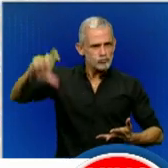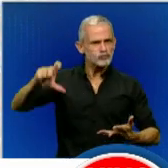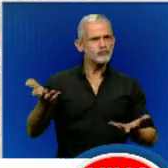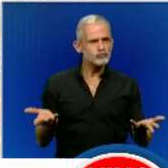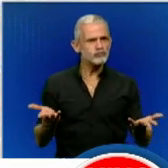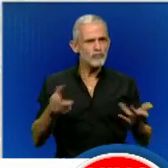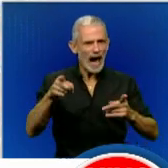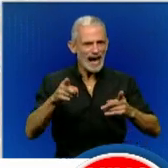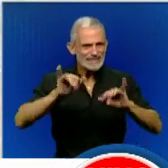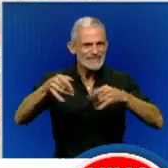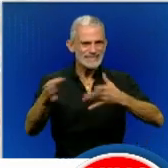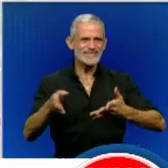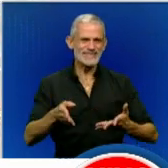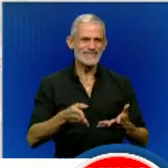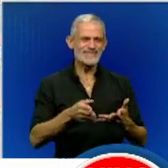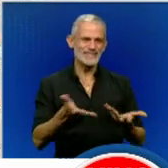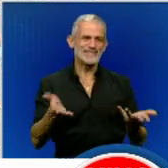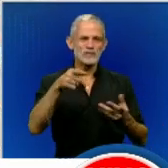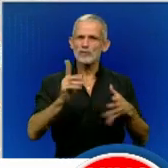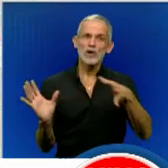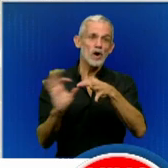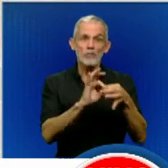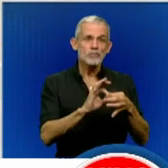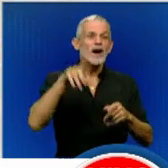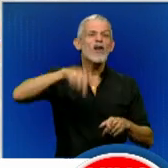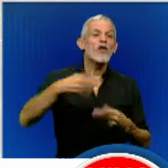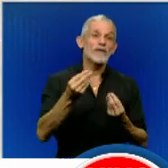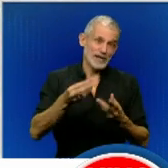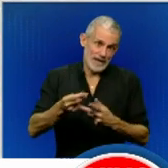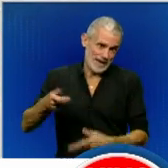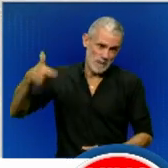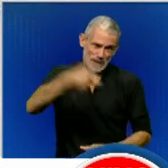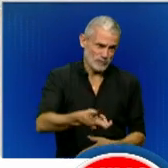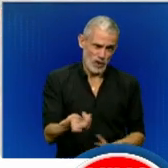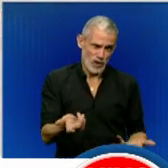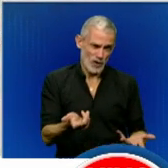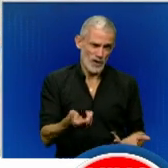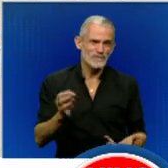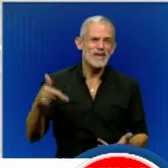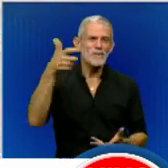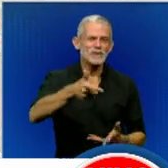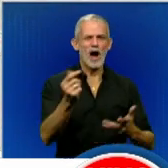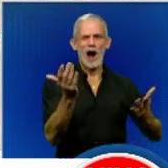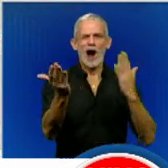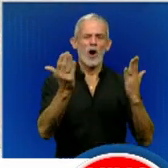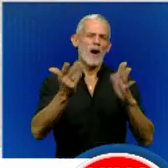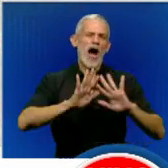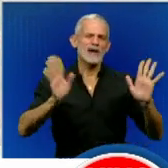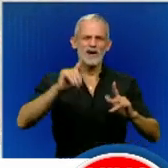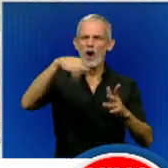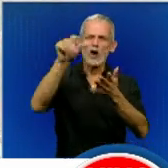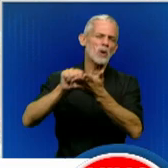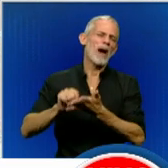salarios y esto está asociado a la inversión y no podemos comparar ligeramente con otros